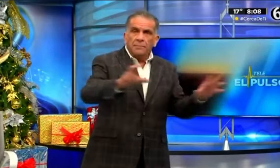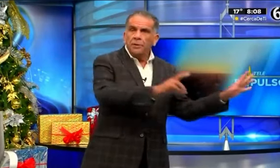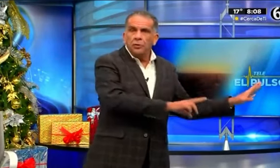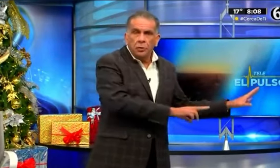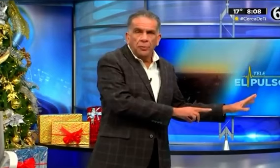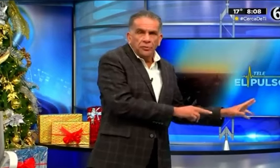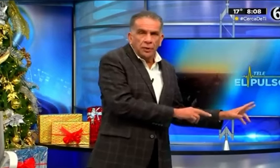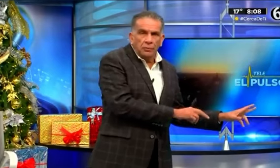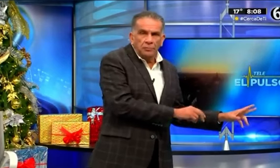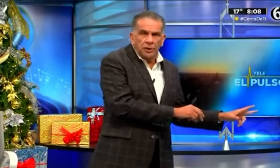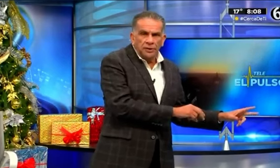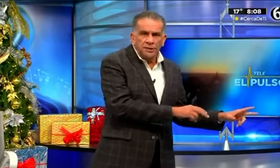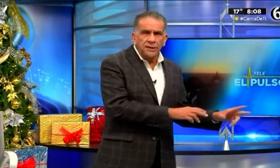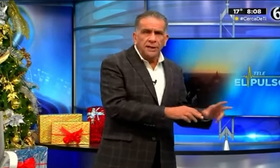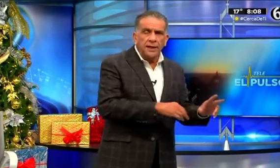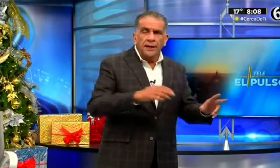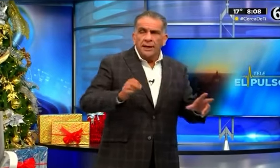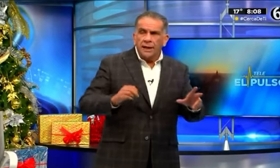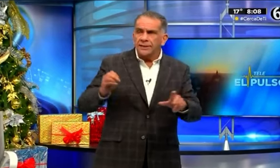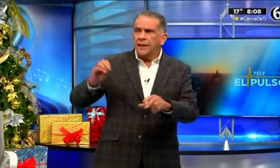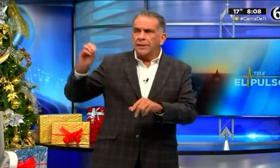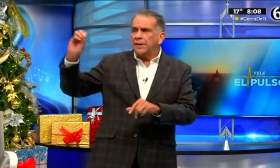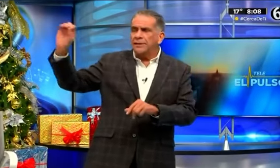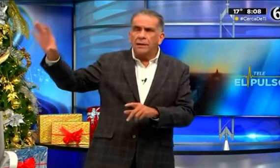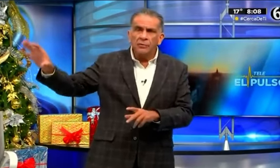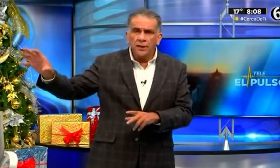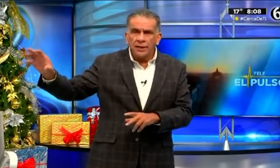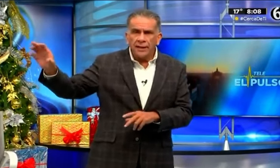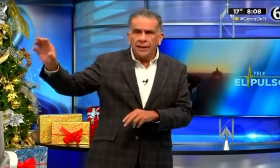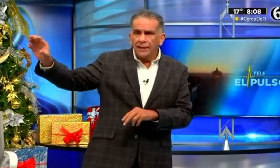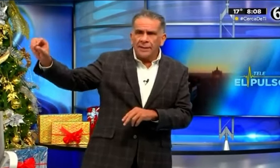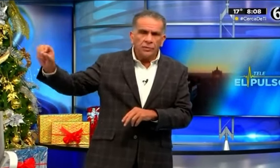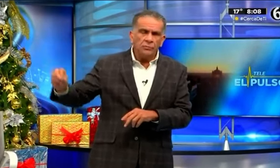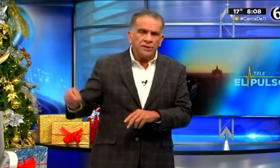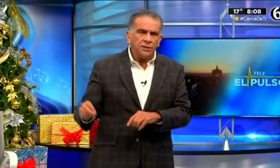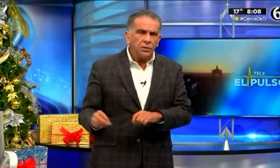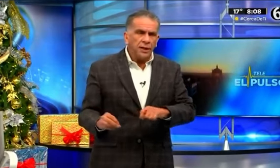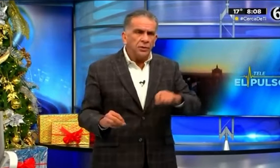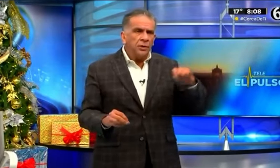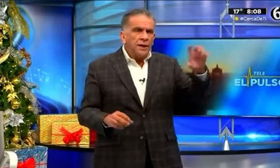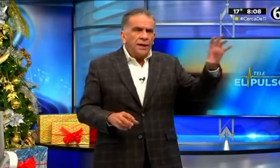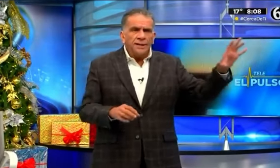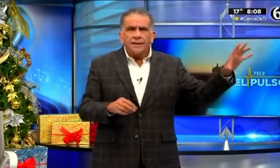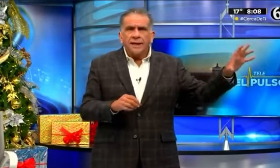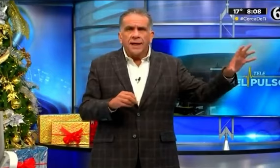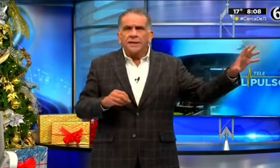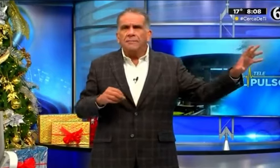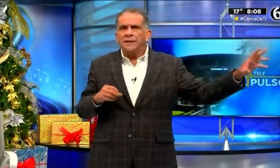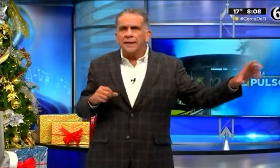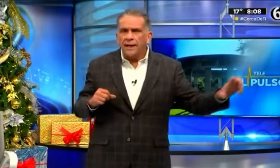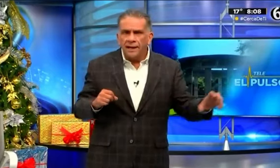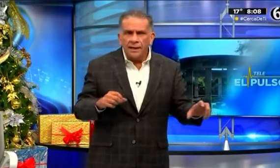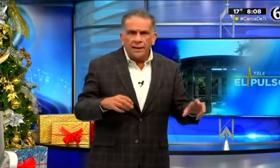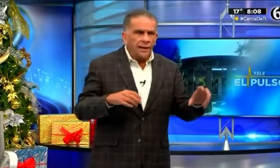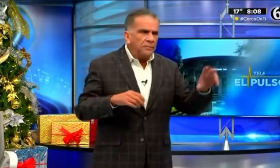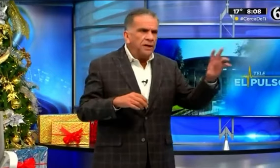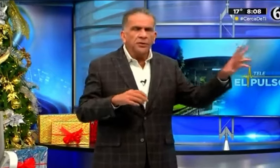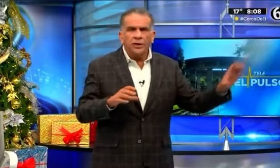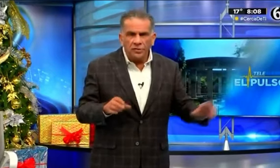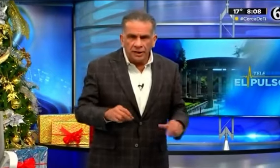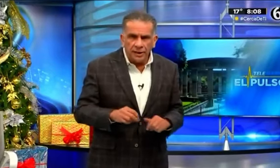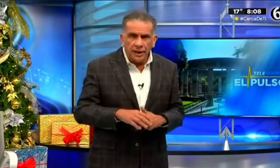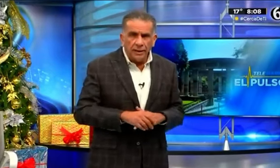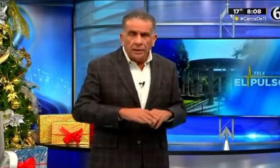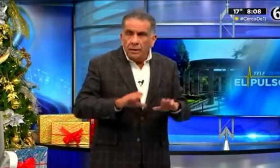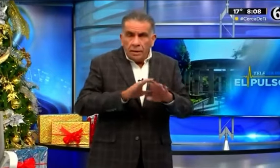periodista, pero no por su labor periodística, es que rentaba una casa de un huachicolero, es que además era amigo